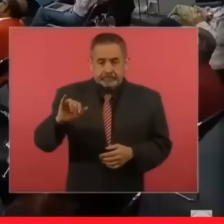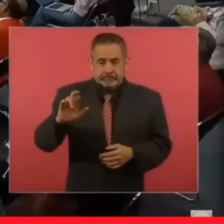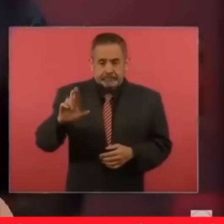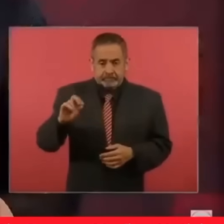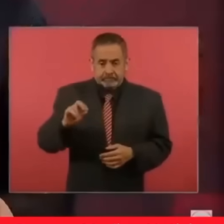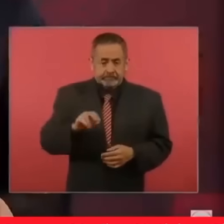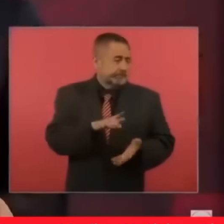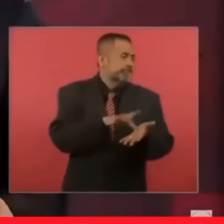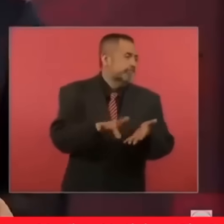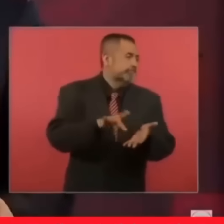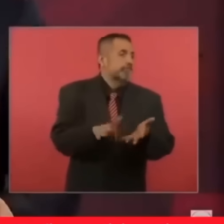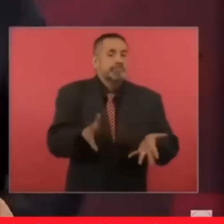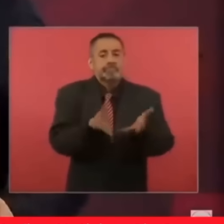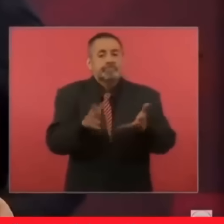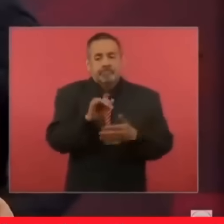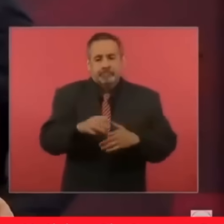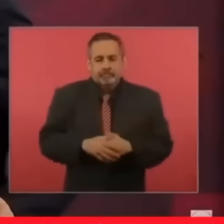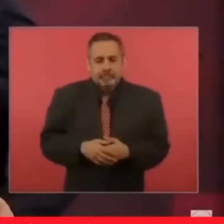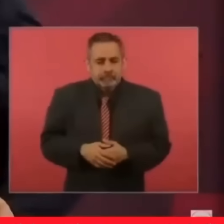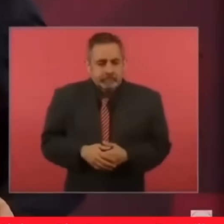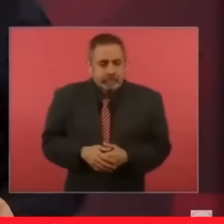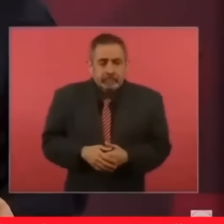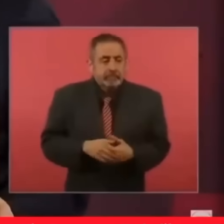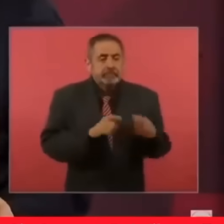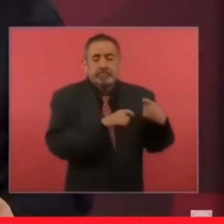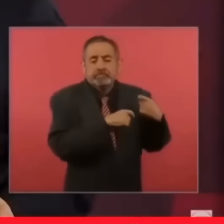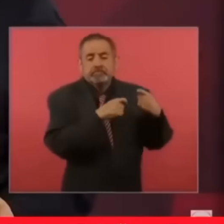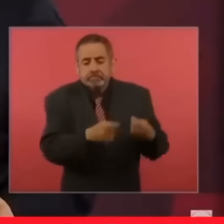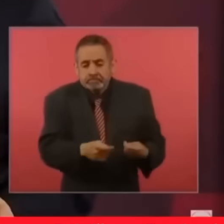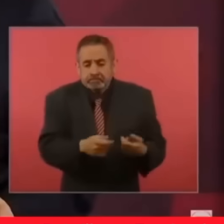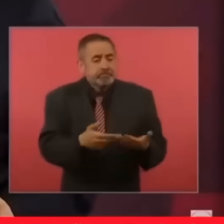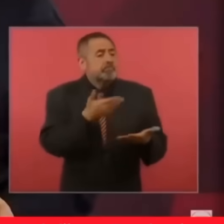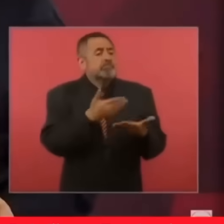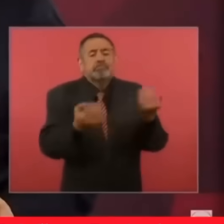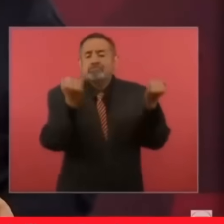Digo esto porque ahora está haciendo lo mismo.